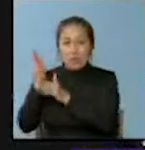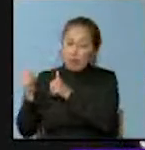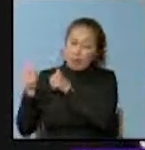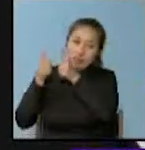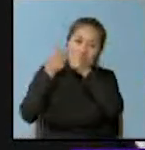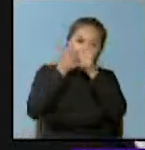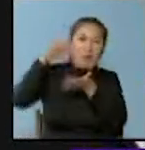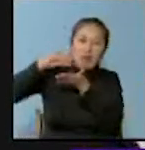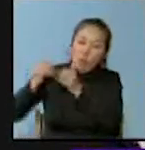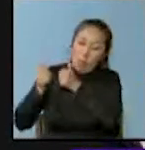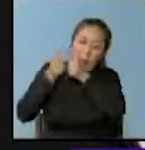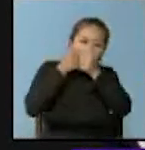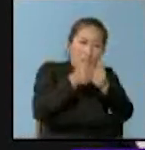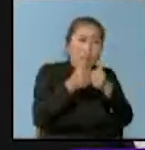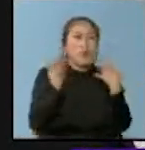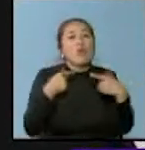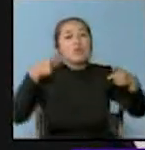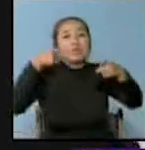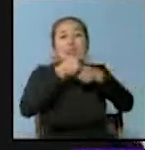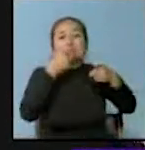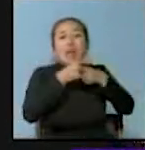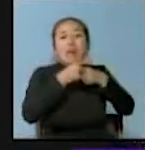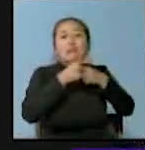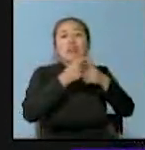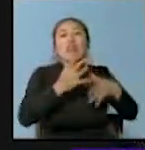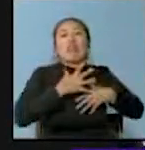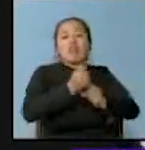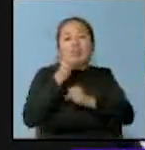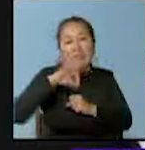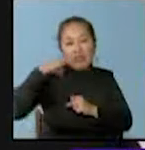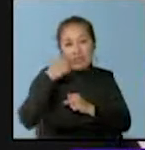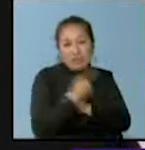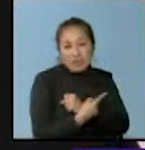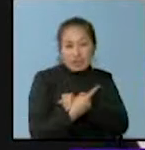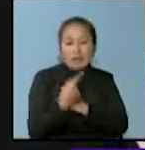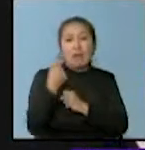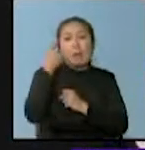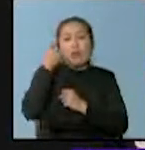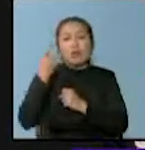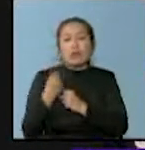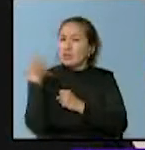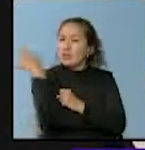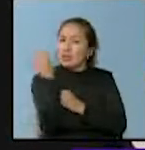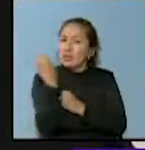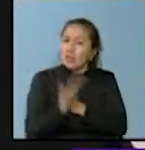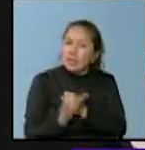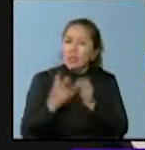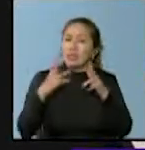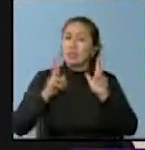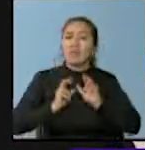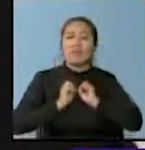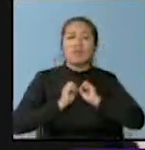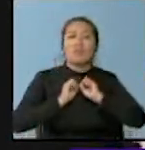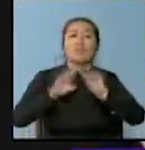sumarse, para manifestarnos allá a favor de la vida, ¿no? Yo creo que es muy importante manifestarse